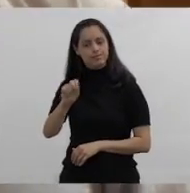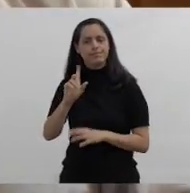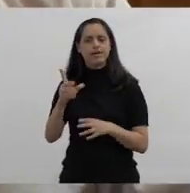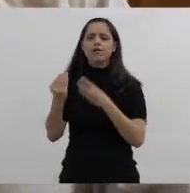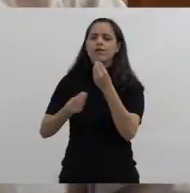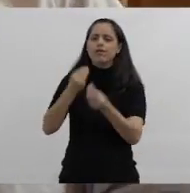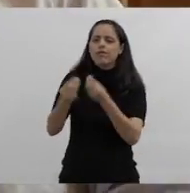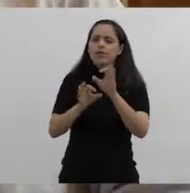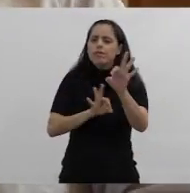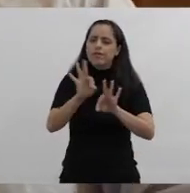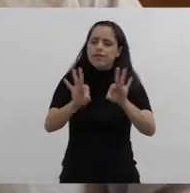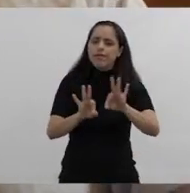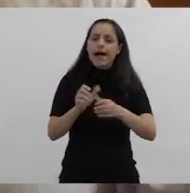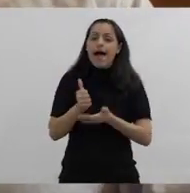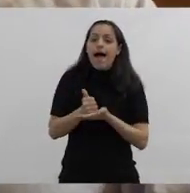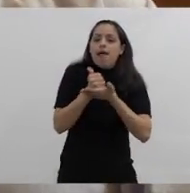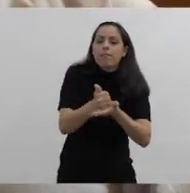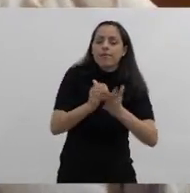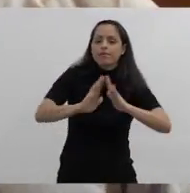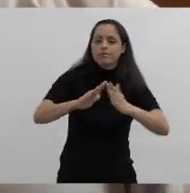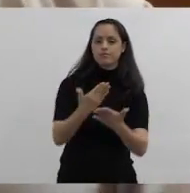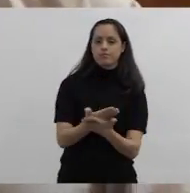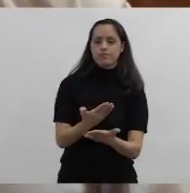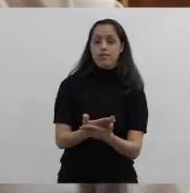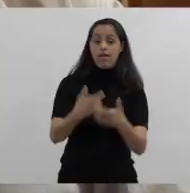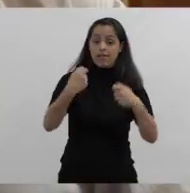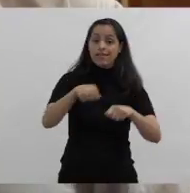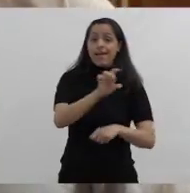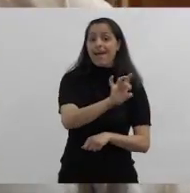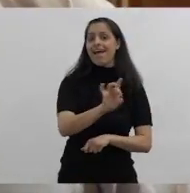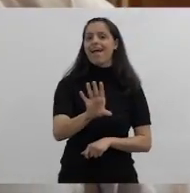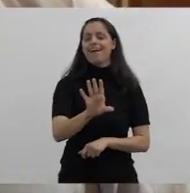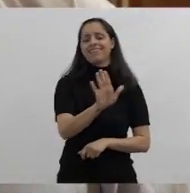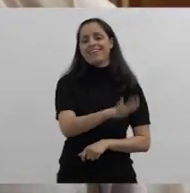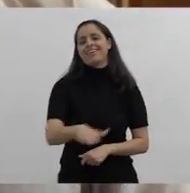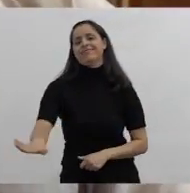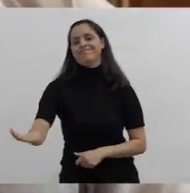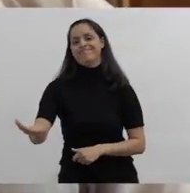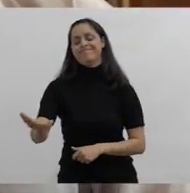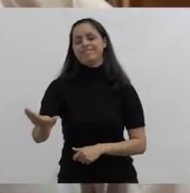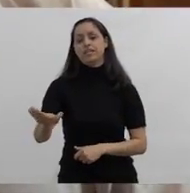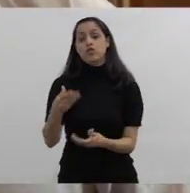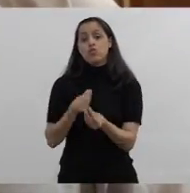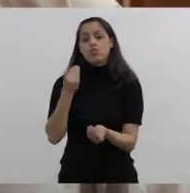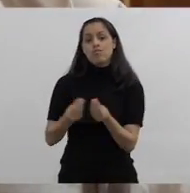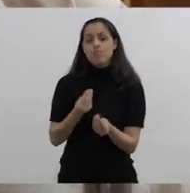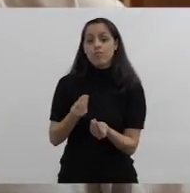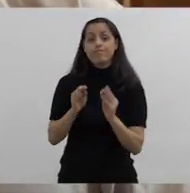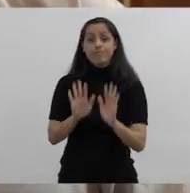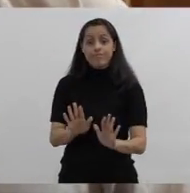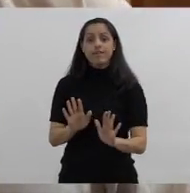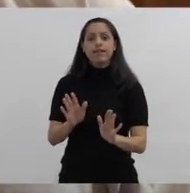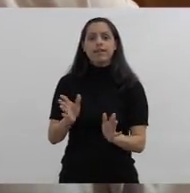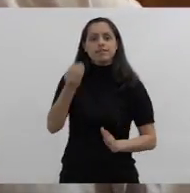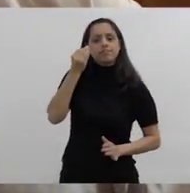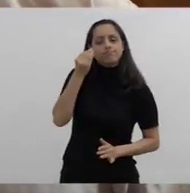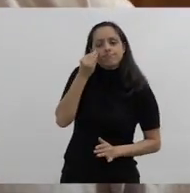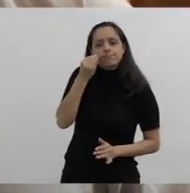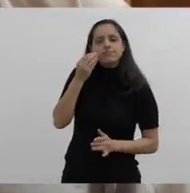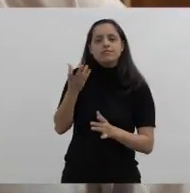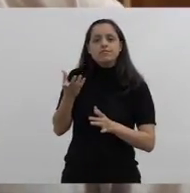son configuraciones de apoyo conforme a las necesidades de cada uno de los niños o de los adolescentes. Estos pueden ser una